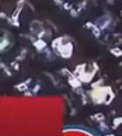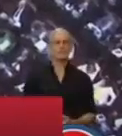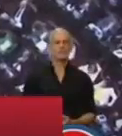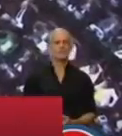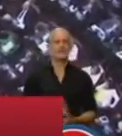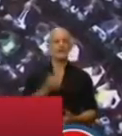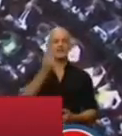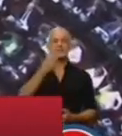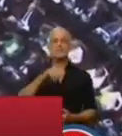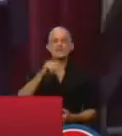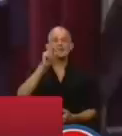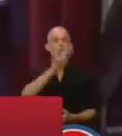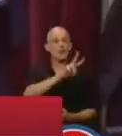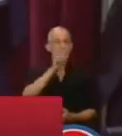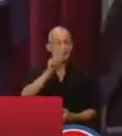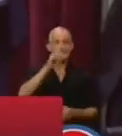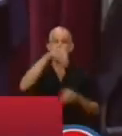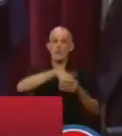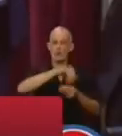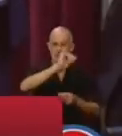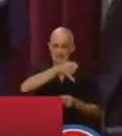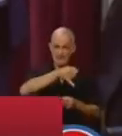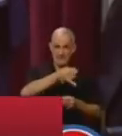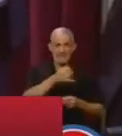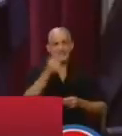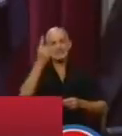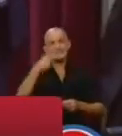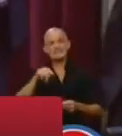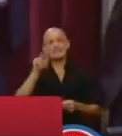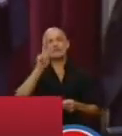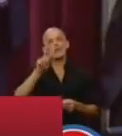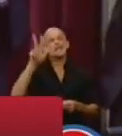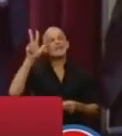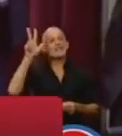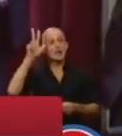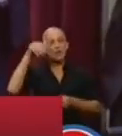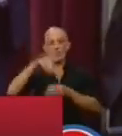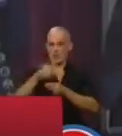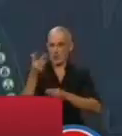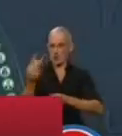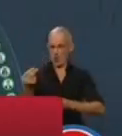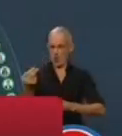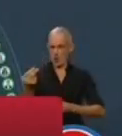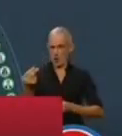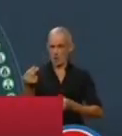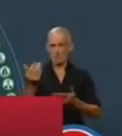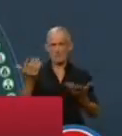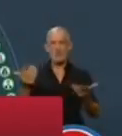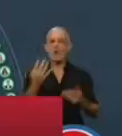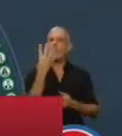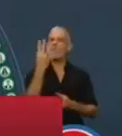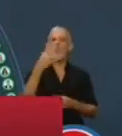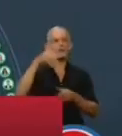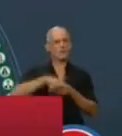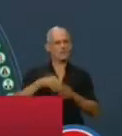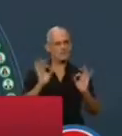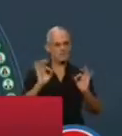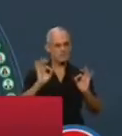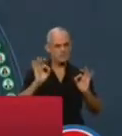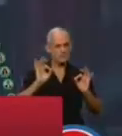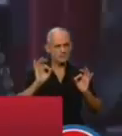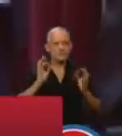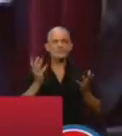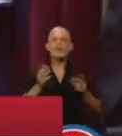derrota e iniciar un nuevo debate en comisión. Que podía quedar en nada. Claro, no tenía nada, volvés al debate, lo